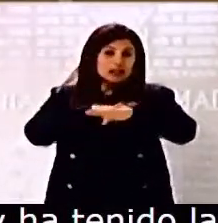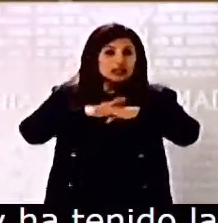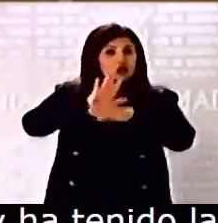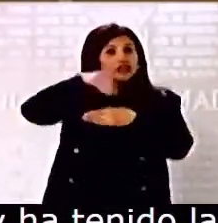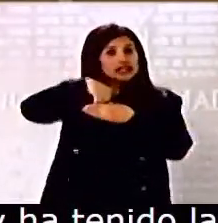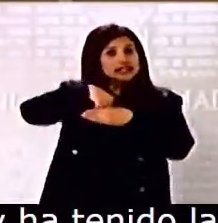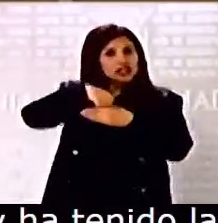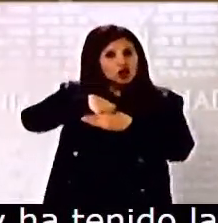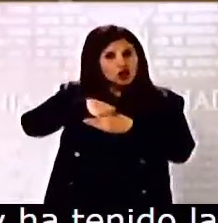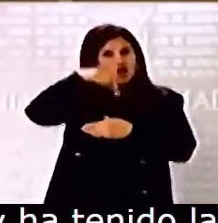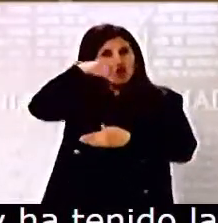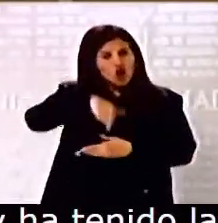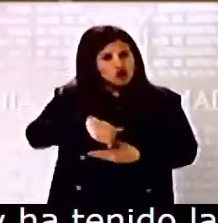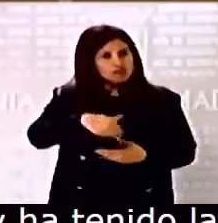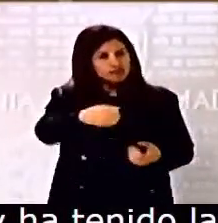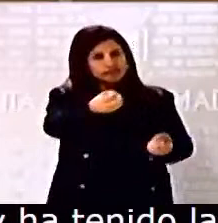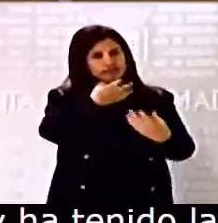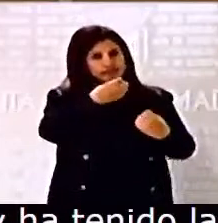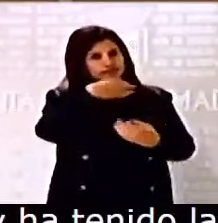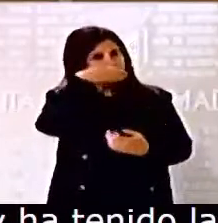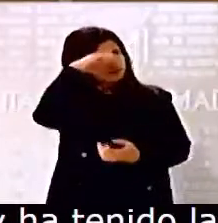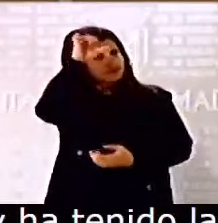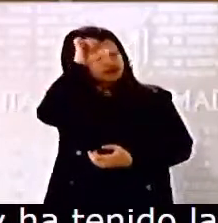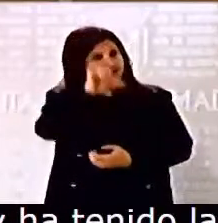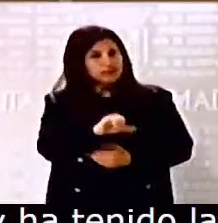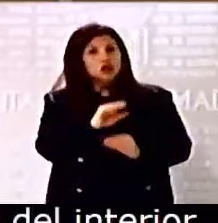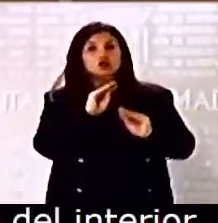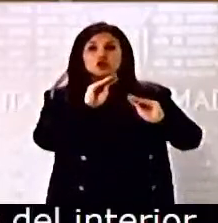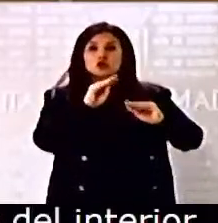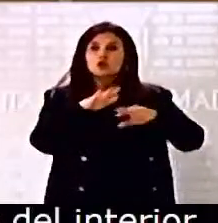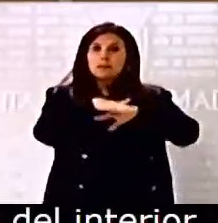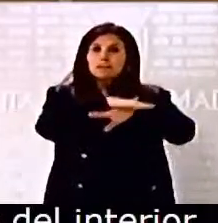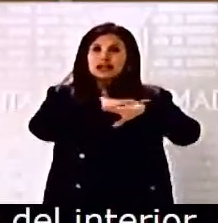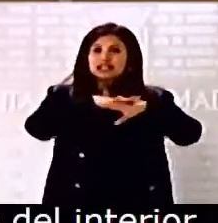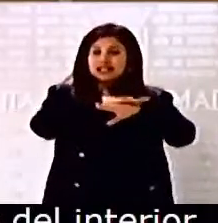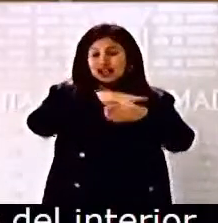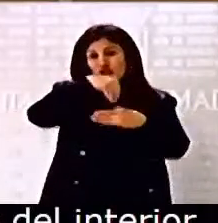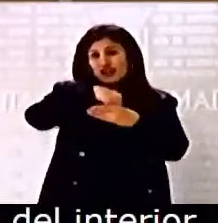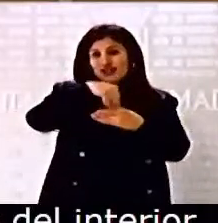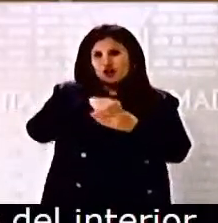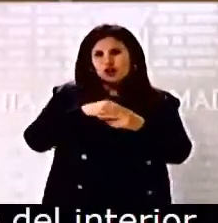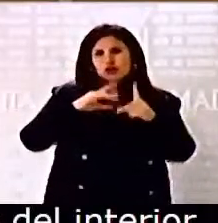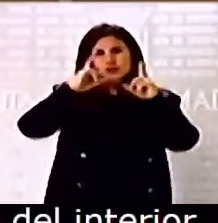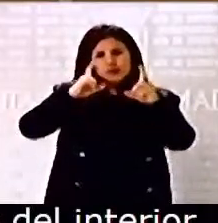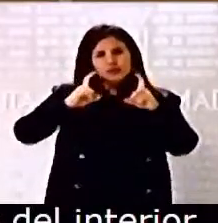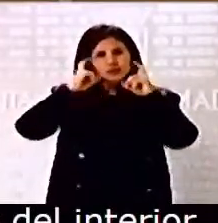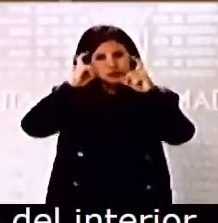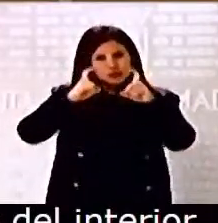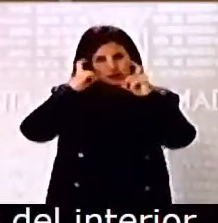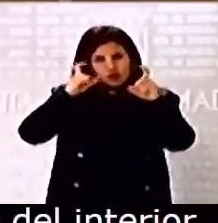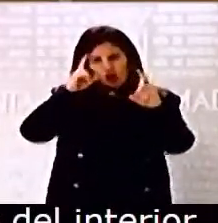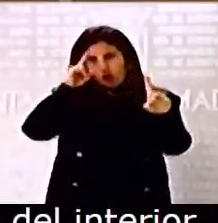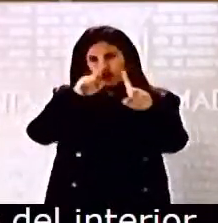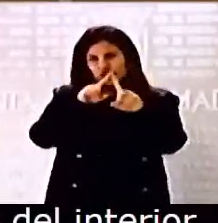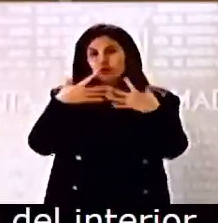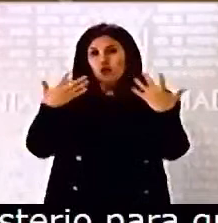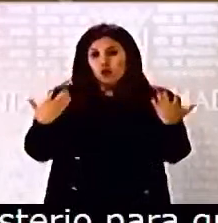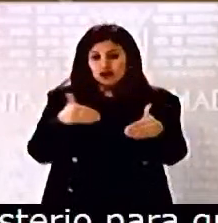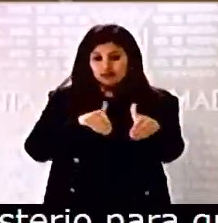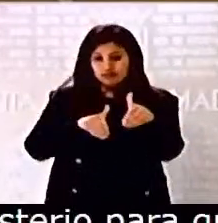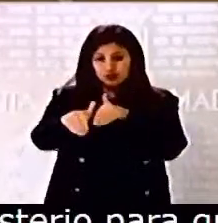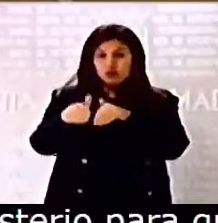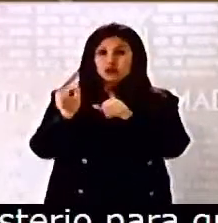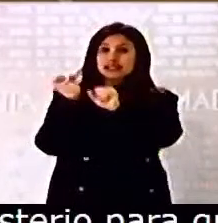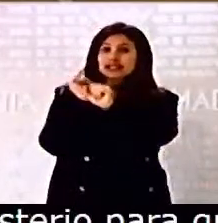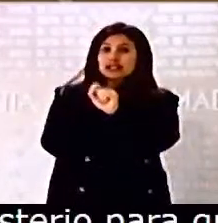donde nos ha contado el esfuerzo que va a hacer su ministerio para que en Semana Santa